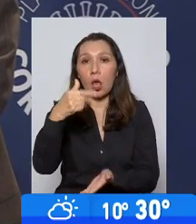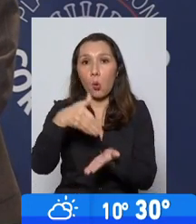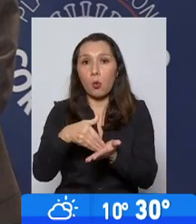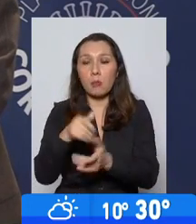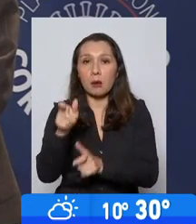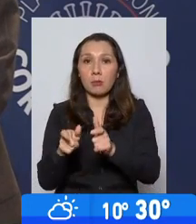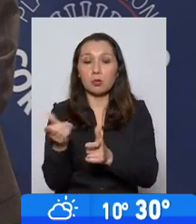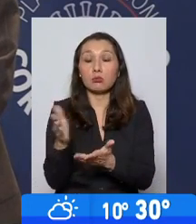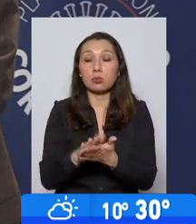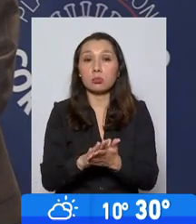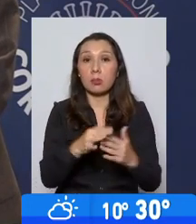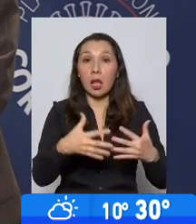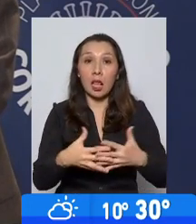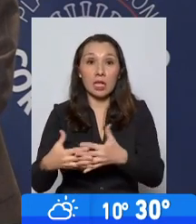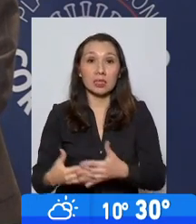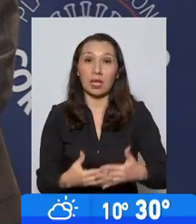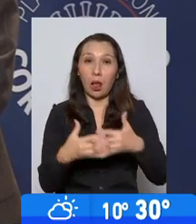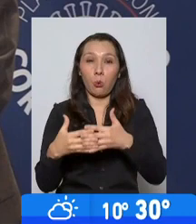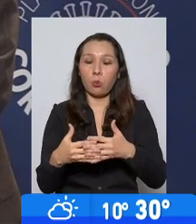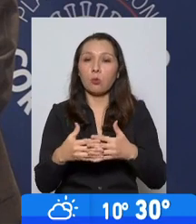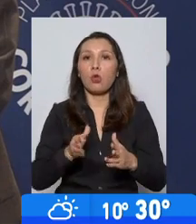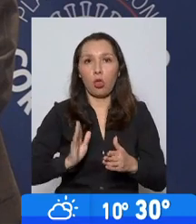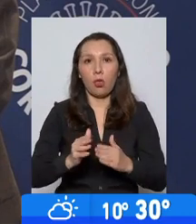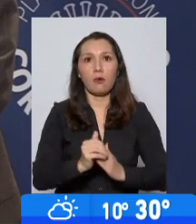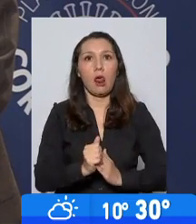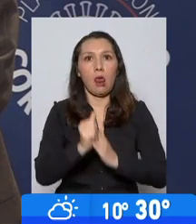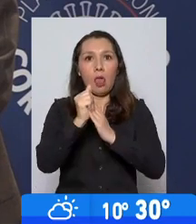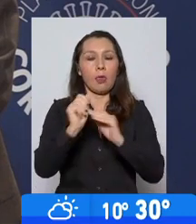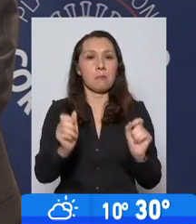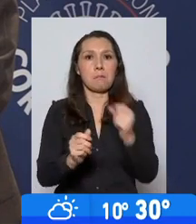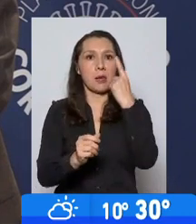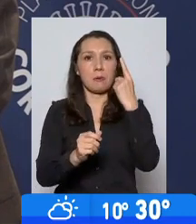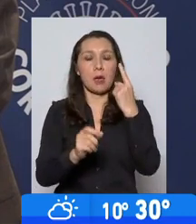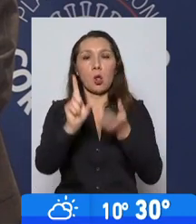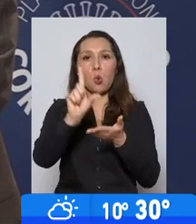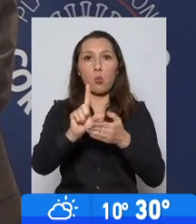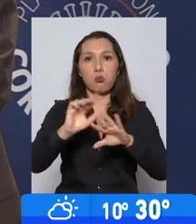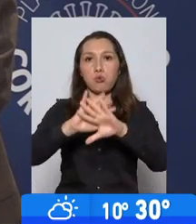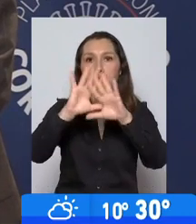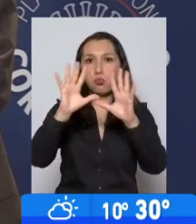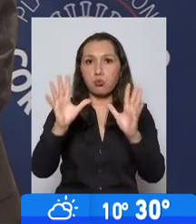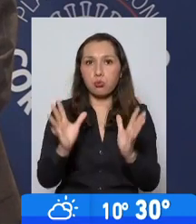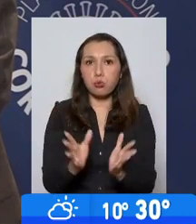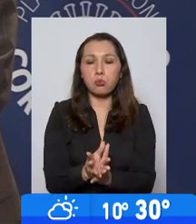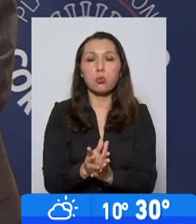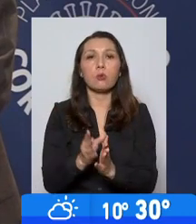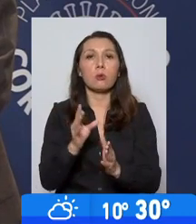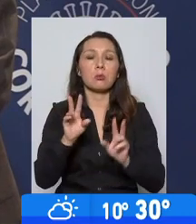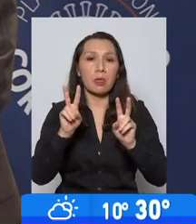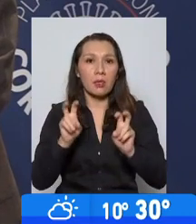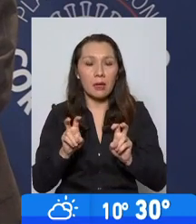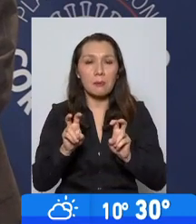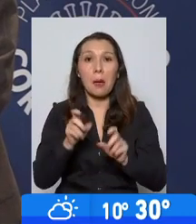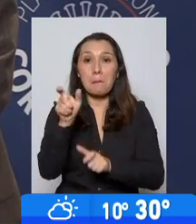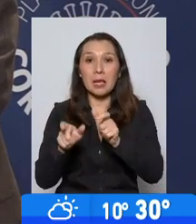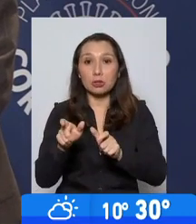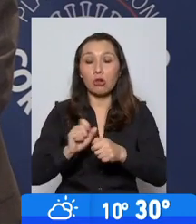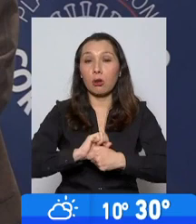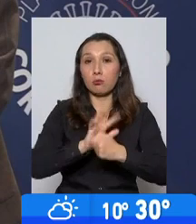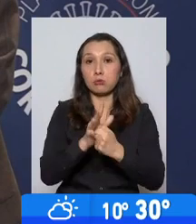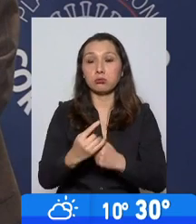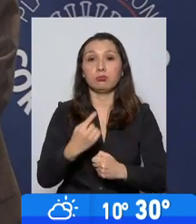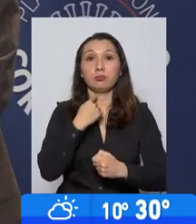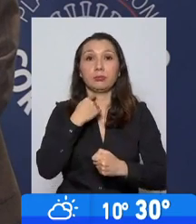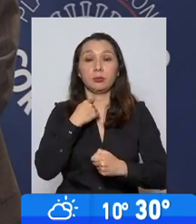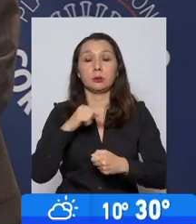y Estados Unidos sigue liderando la estadística mundial, tanto en personas